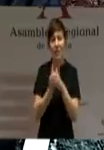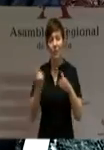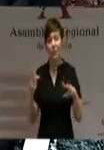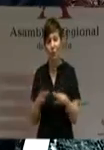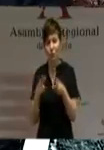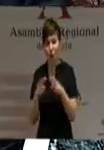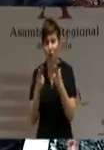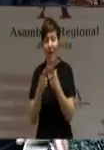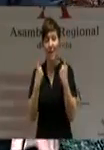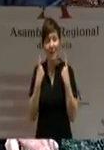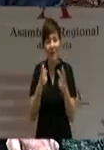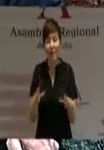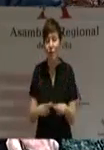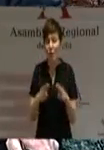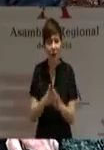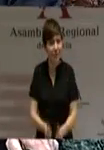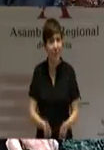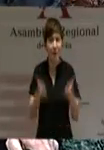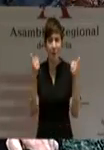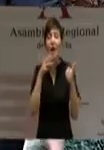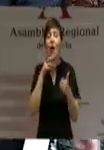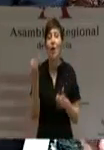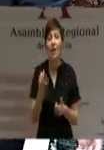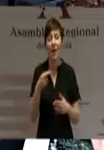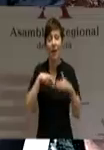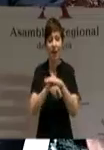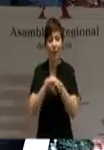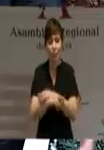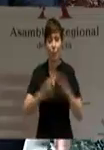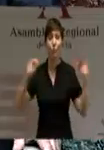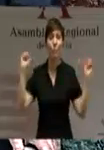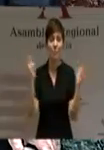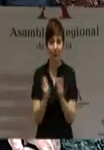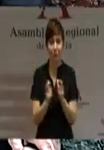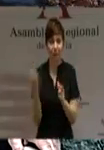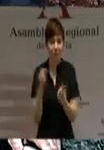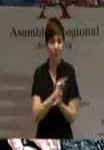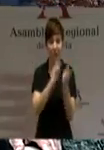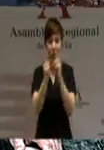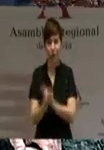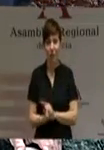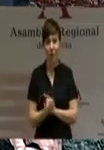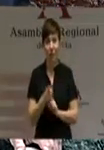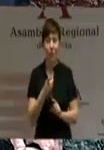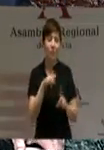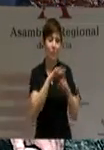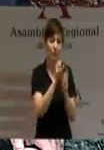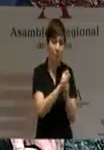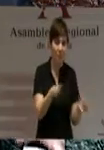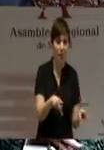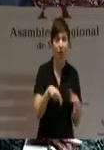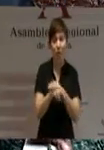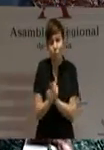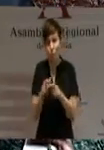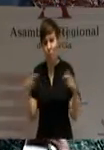sociales, nos encontramos con menos recursos y menos presupuesto. Una paradoja, tendría que ser lo contrario. La ley de dependencia liquidada